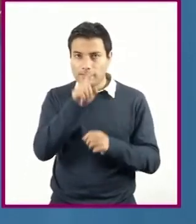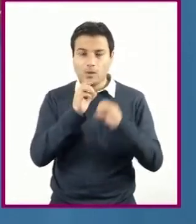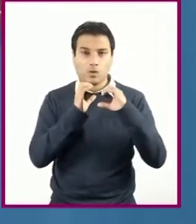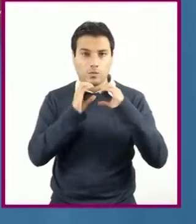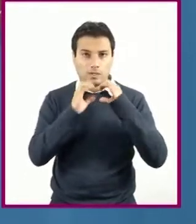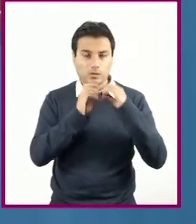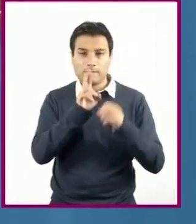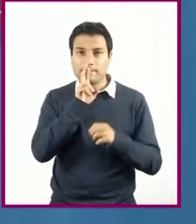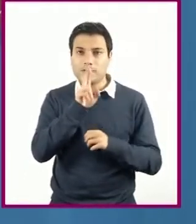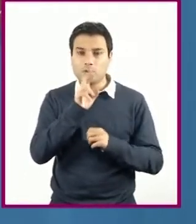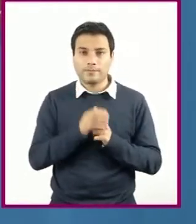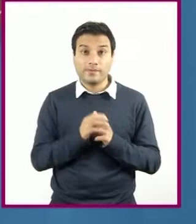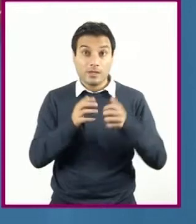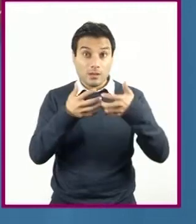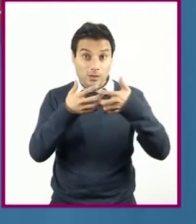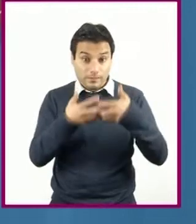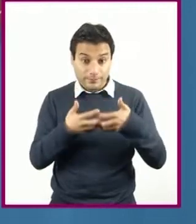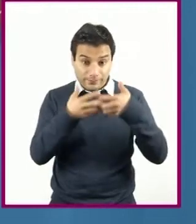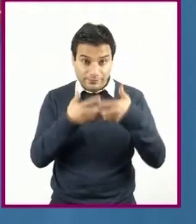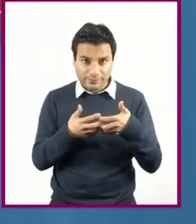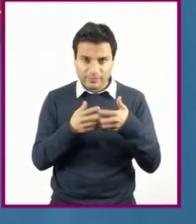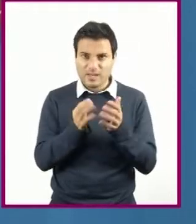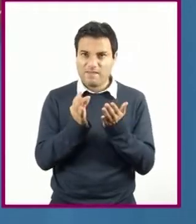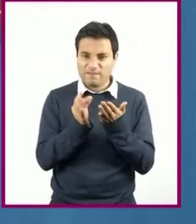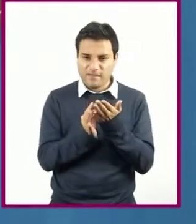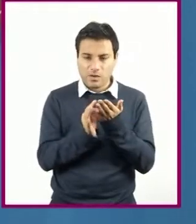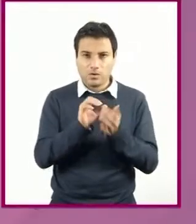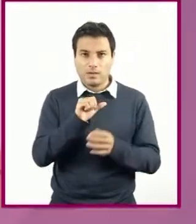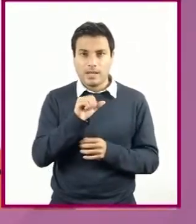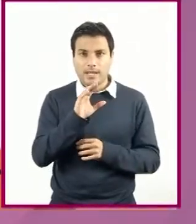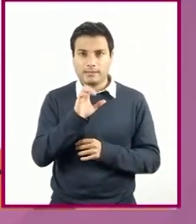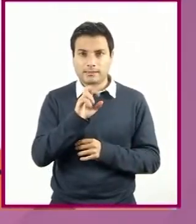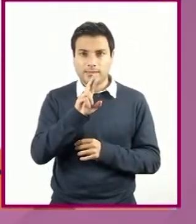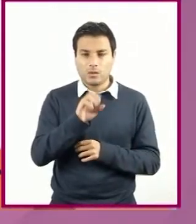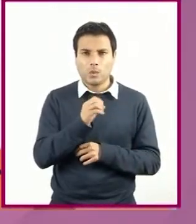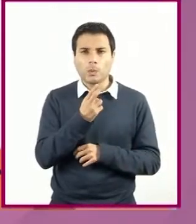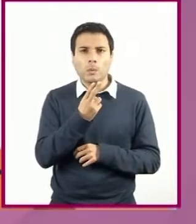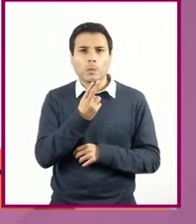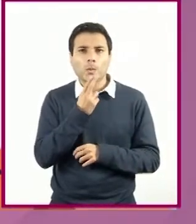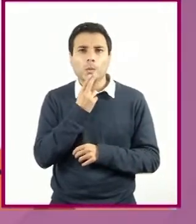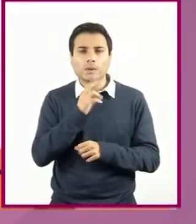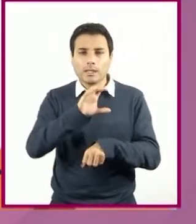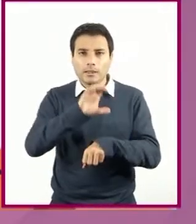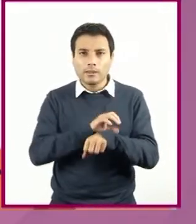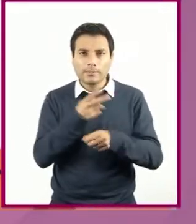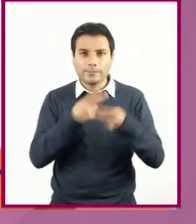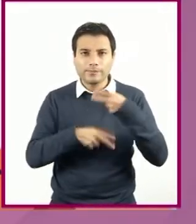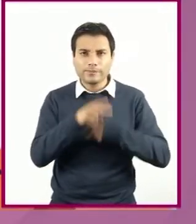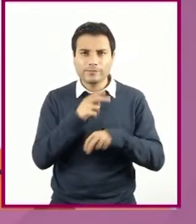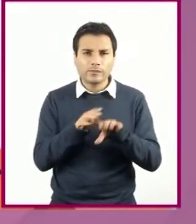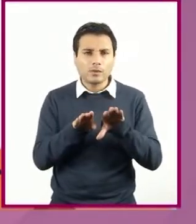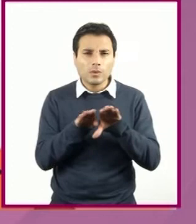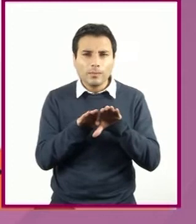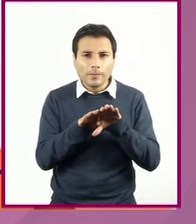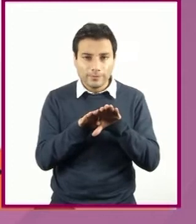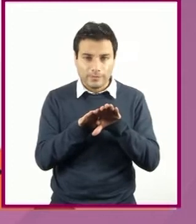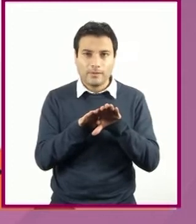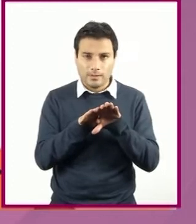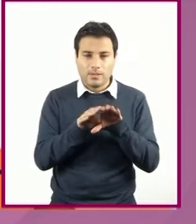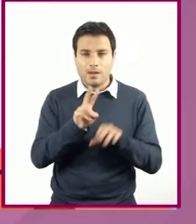casi toda ella de hierro y acero, utilizaba como fuente de energía casi exclusivamente el